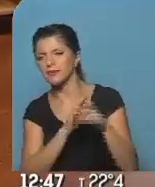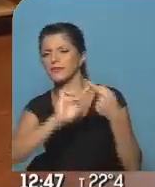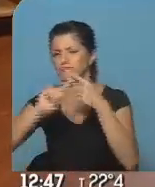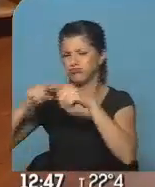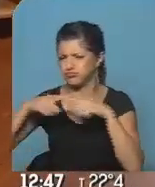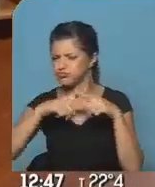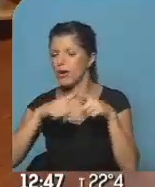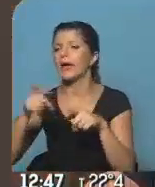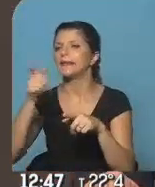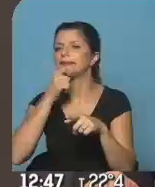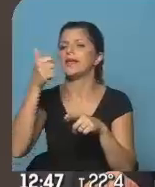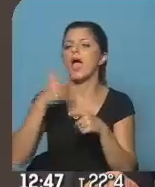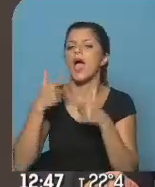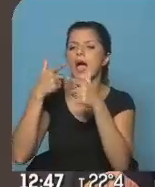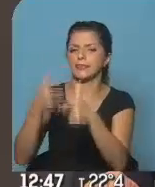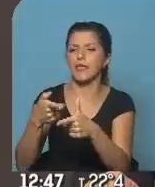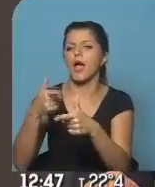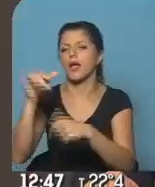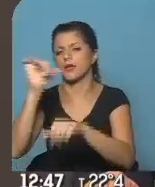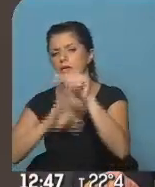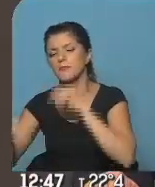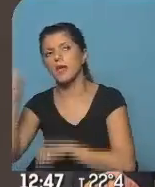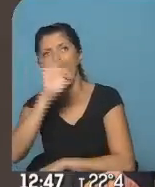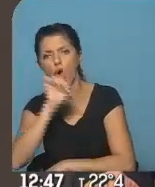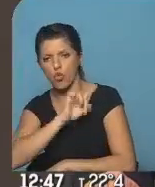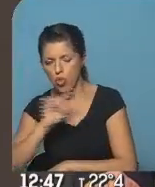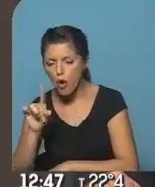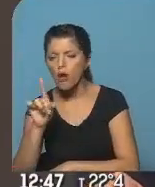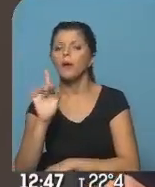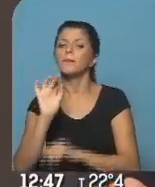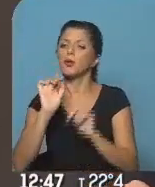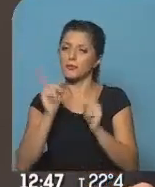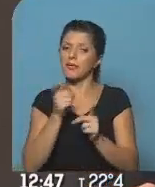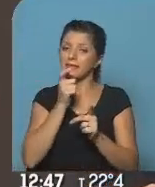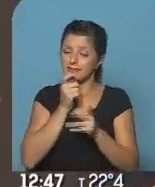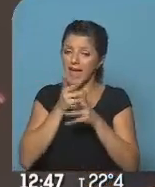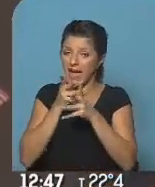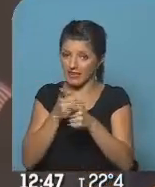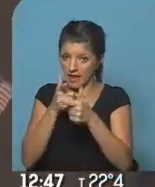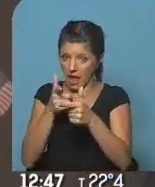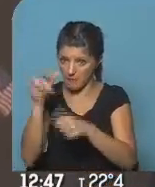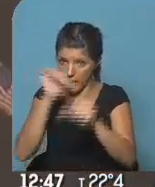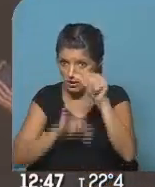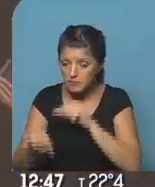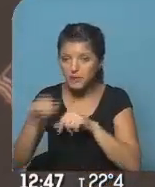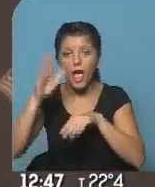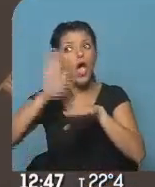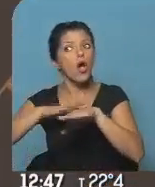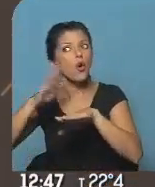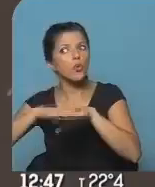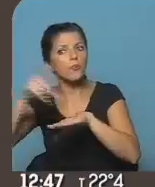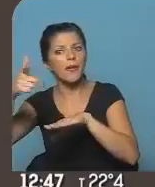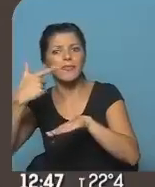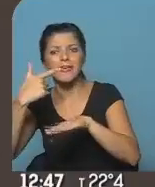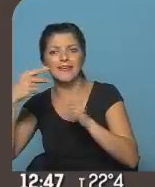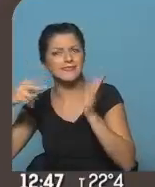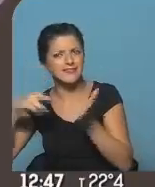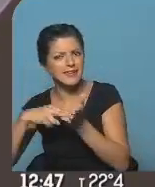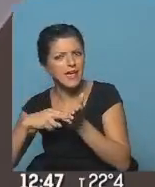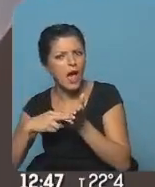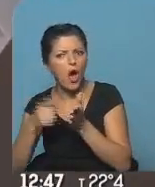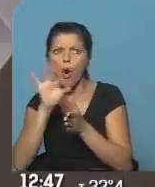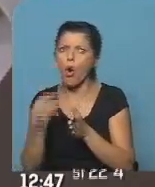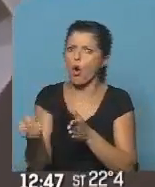se produjo el ataque con armas químicas o no, y si el ataque con armas químicas fue lanzado desde el gobierno sirio o fue lanzado desde alguna otra organización, porque